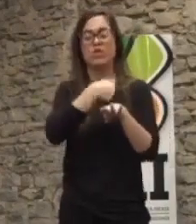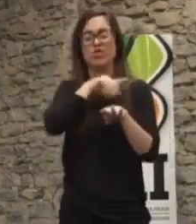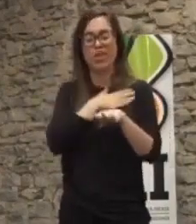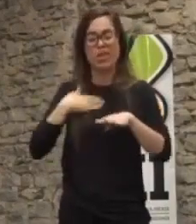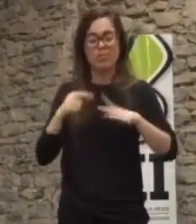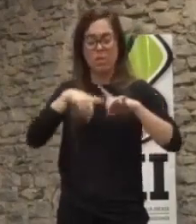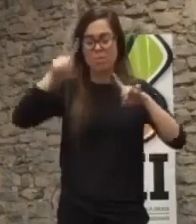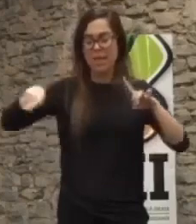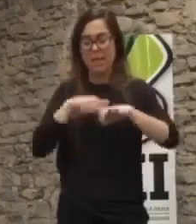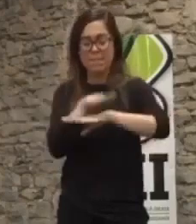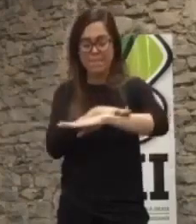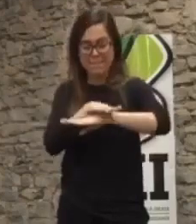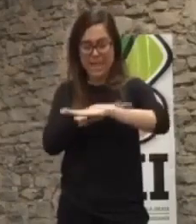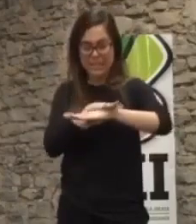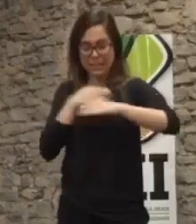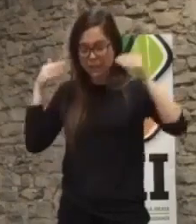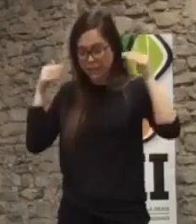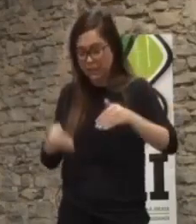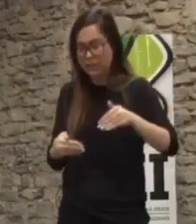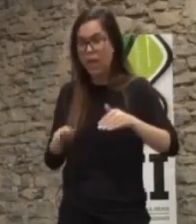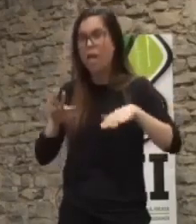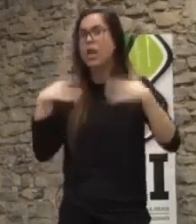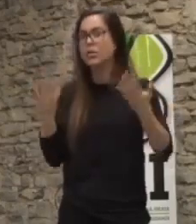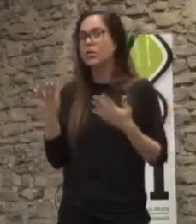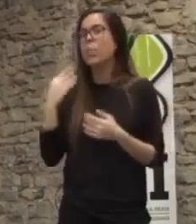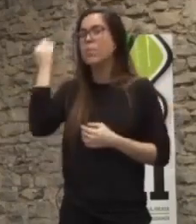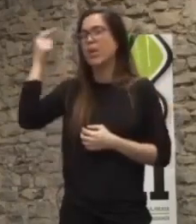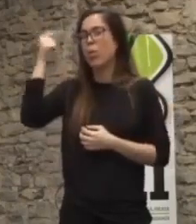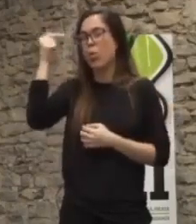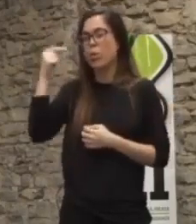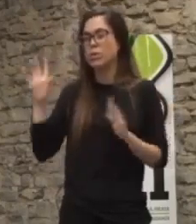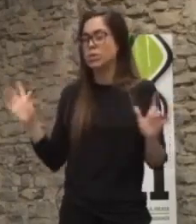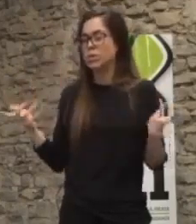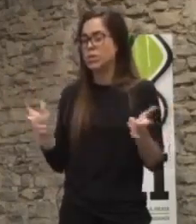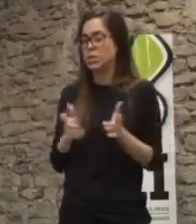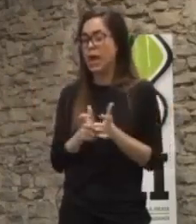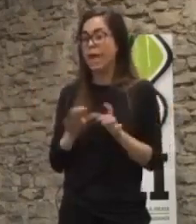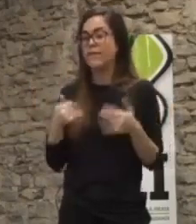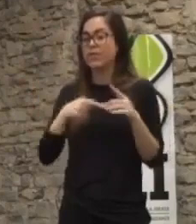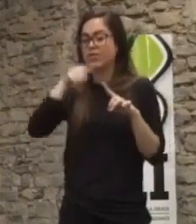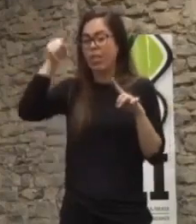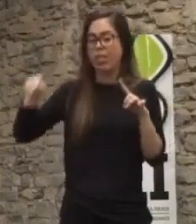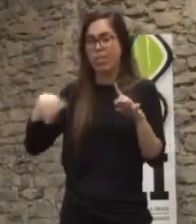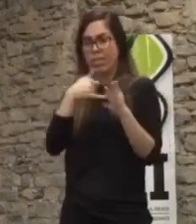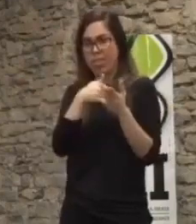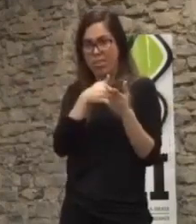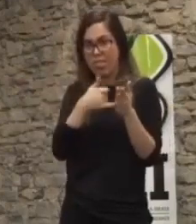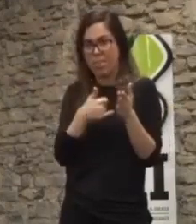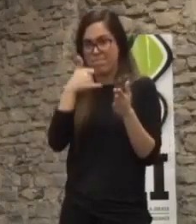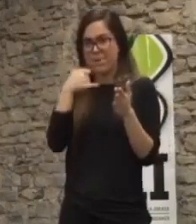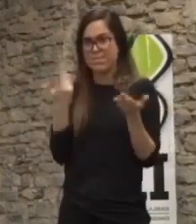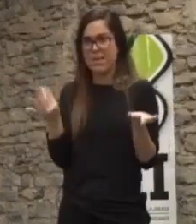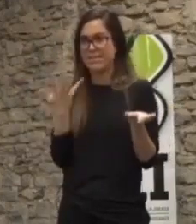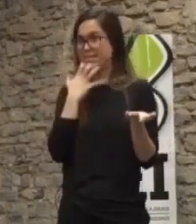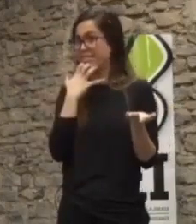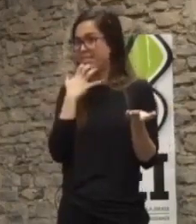pirámide del odio para reducir al máximo posible estas actitudes prejuiciosas para que el resto de los niveles superiores no se